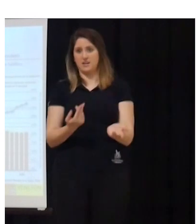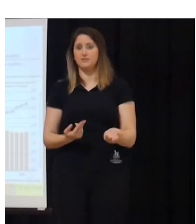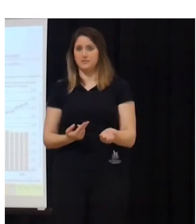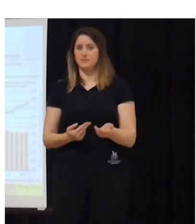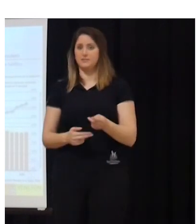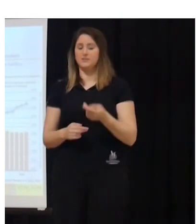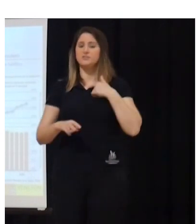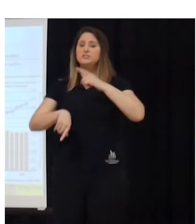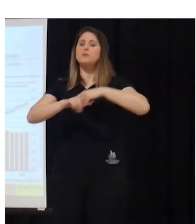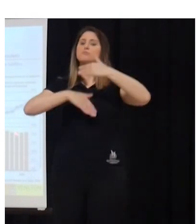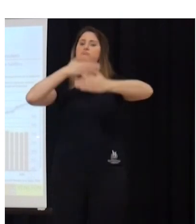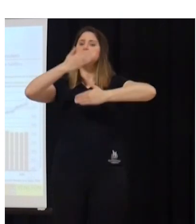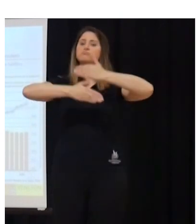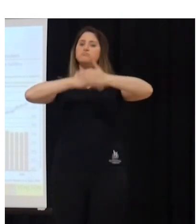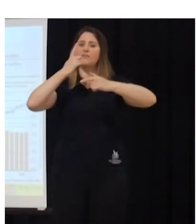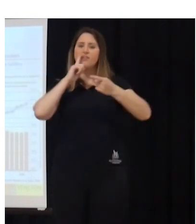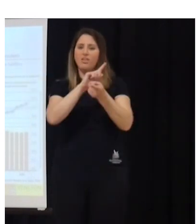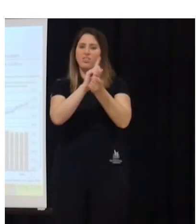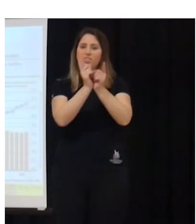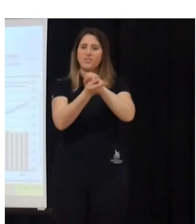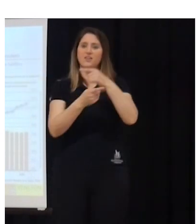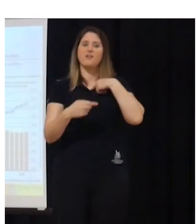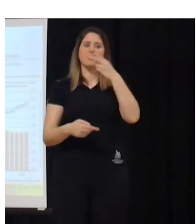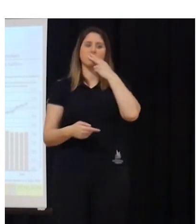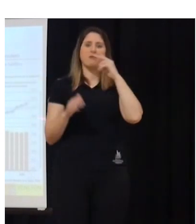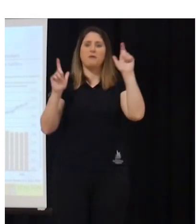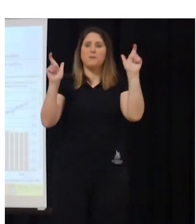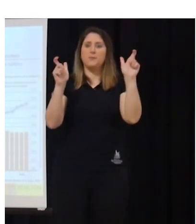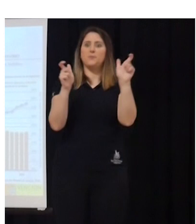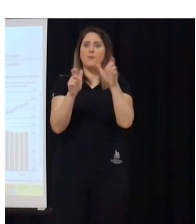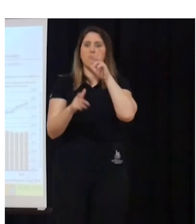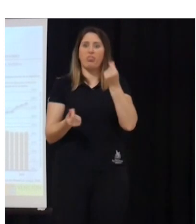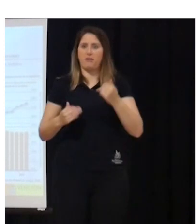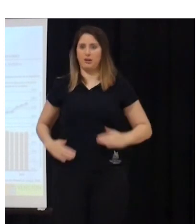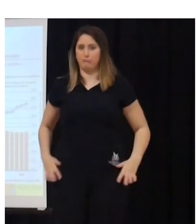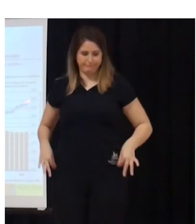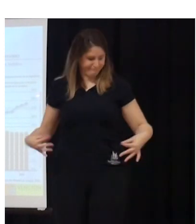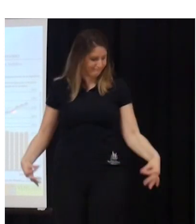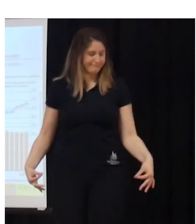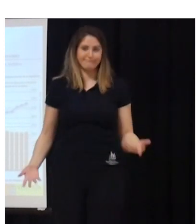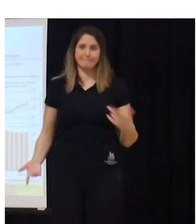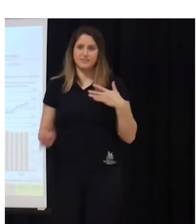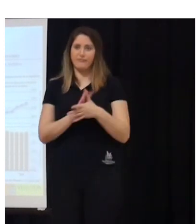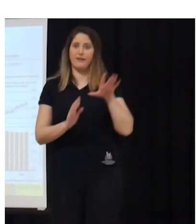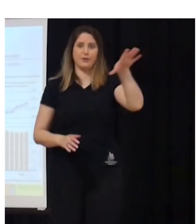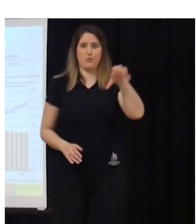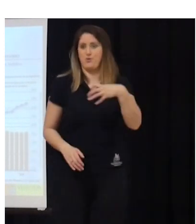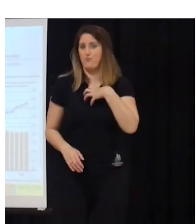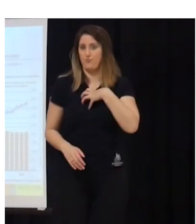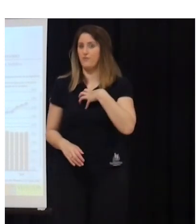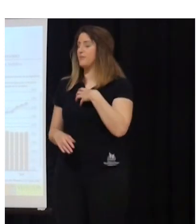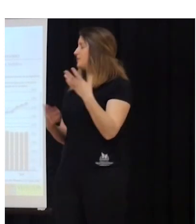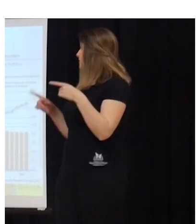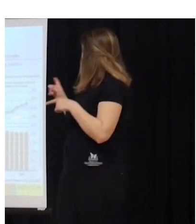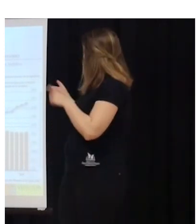tiempo se han producido modificaciones en el consumo de tabaco. Y aquí ven la práctica de qué es lo que ocurría con